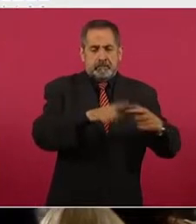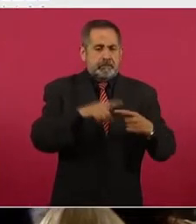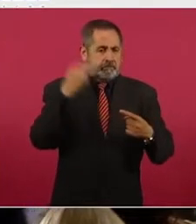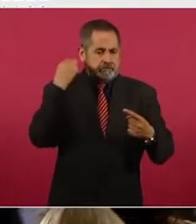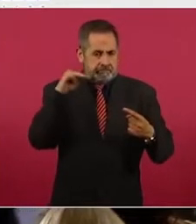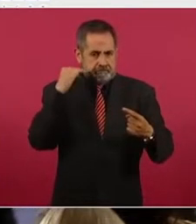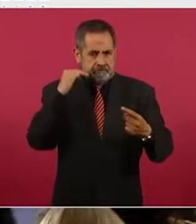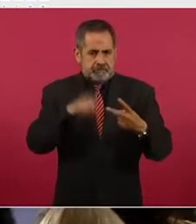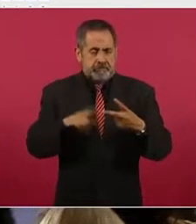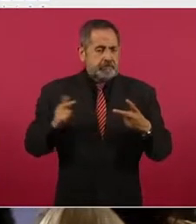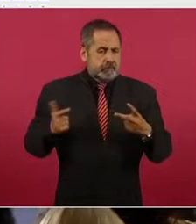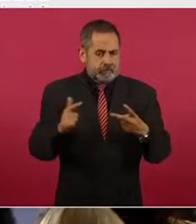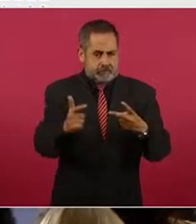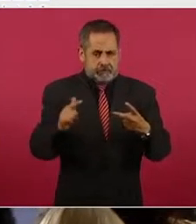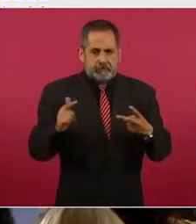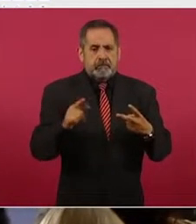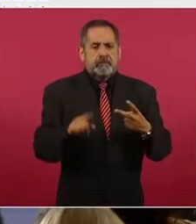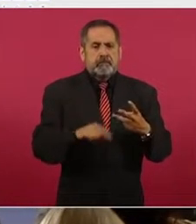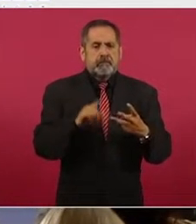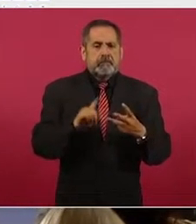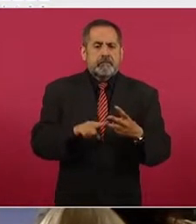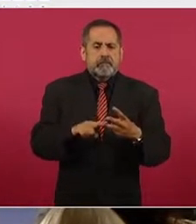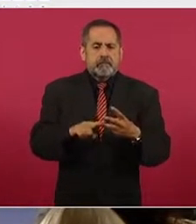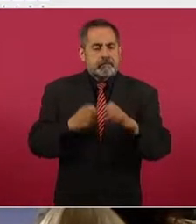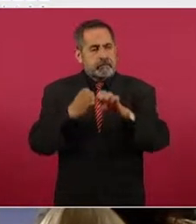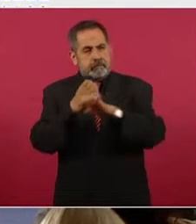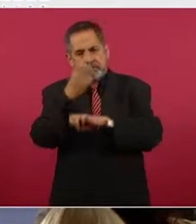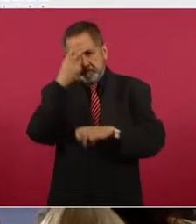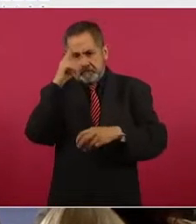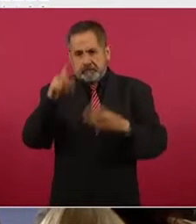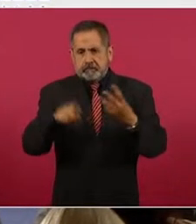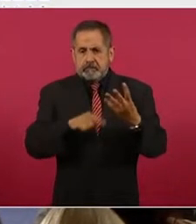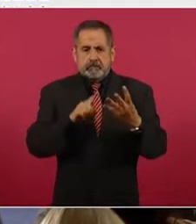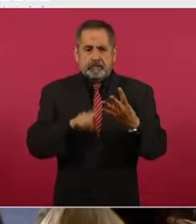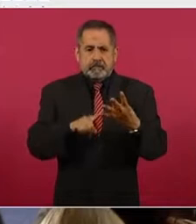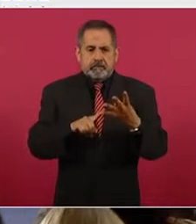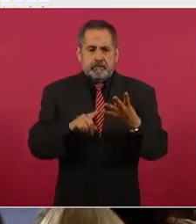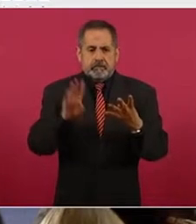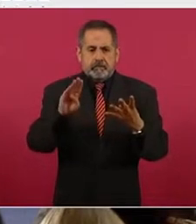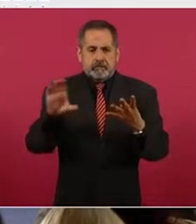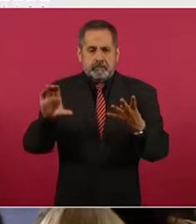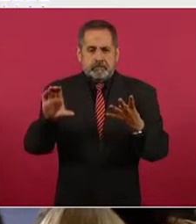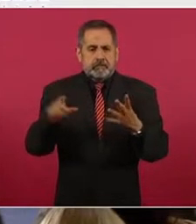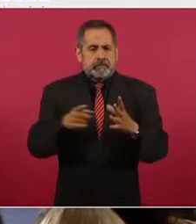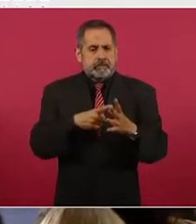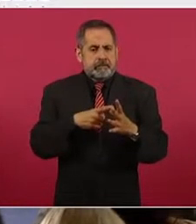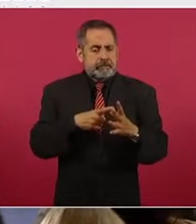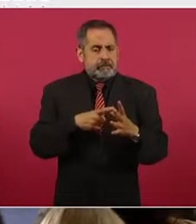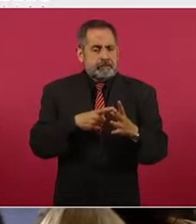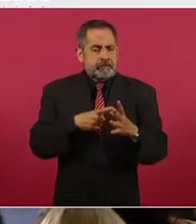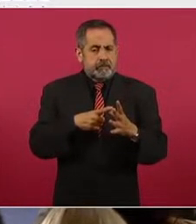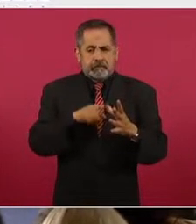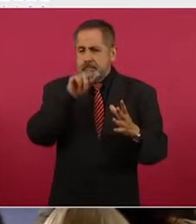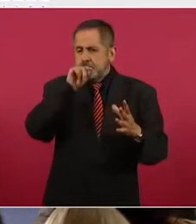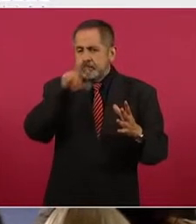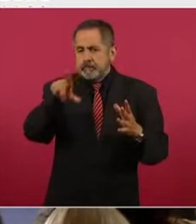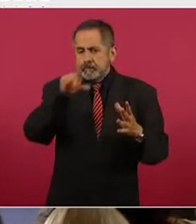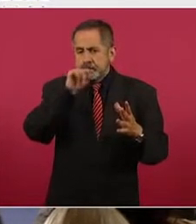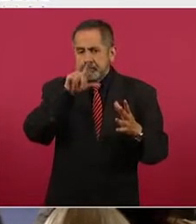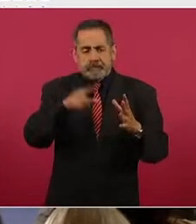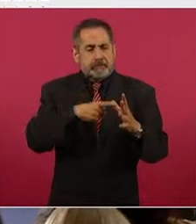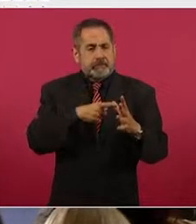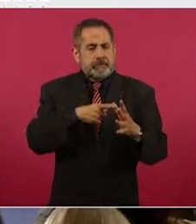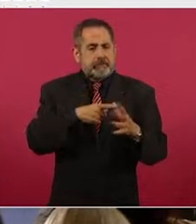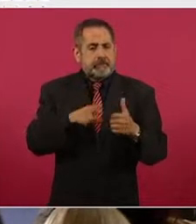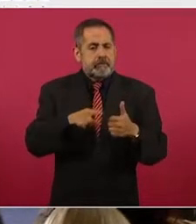Michoacán, Guanajuato, Estado de México, Baja California, Jalisco